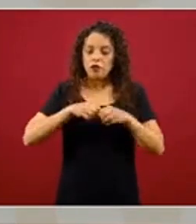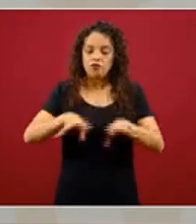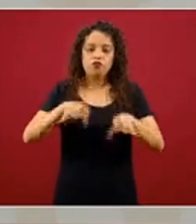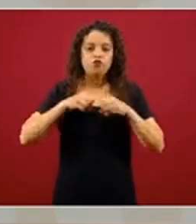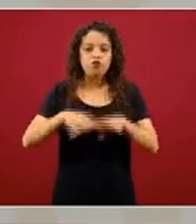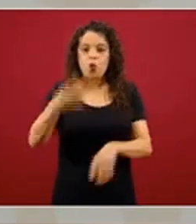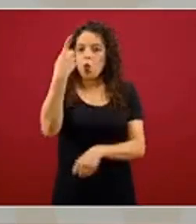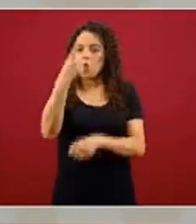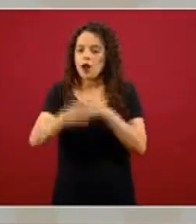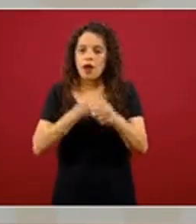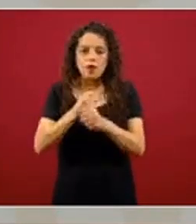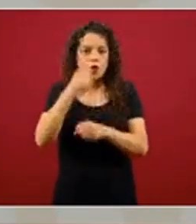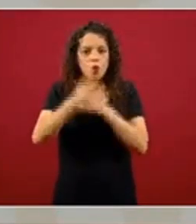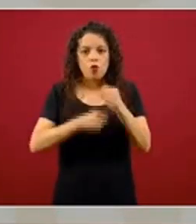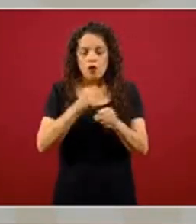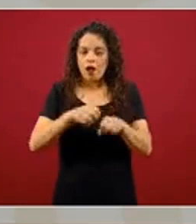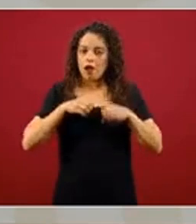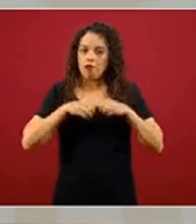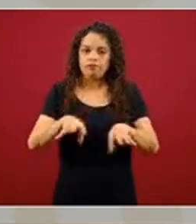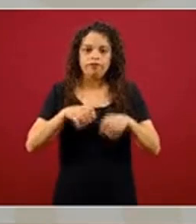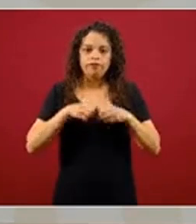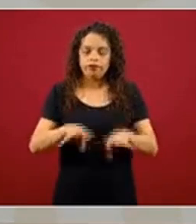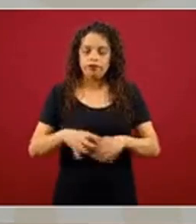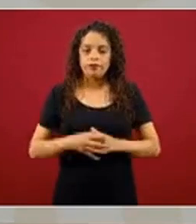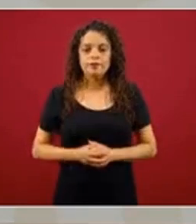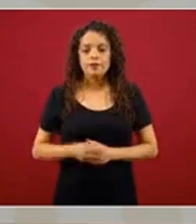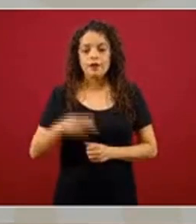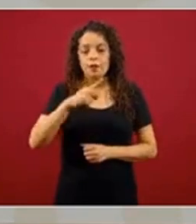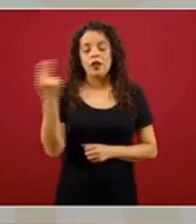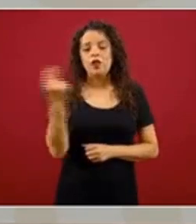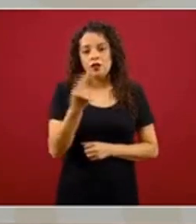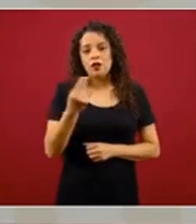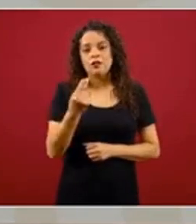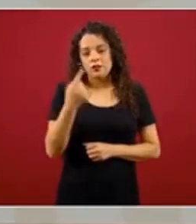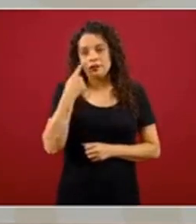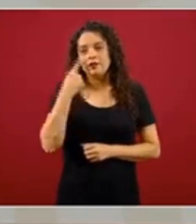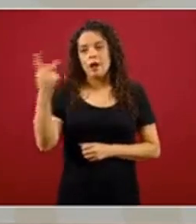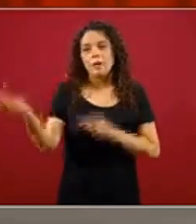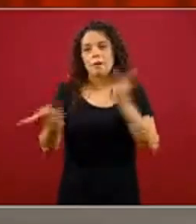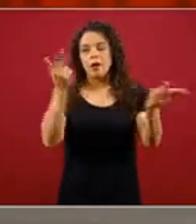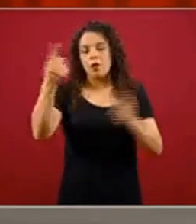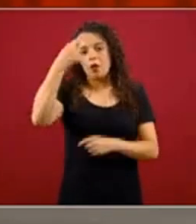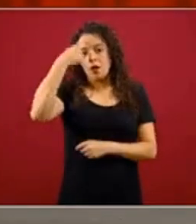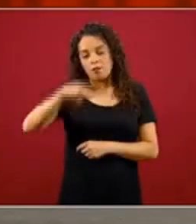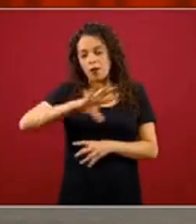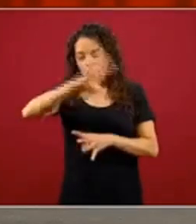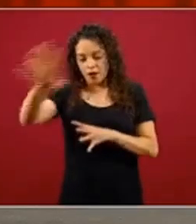ser otras fuentes las que tendríamos que consultar para poder tener ese dato.